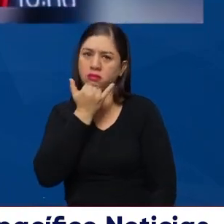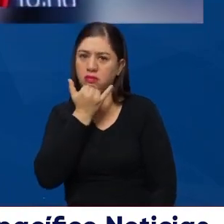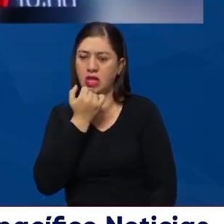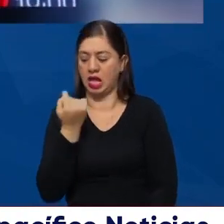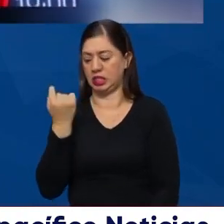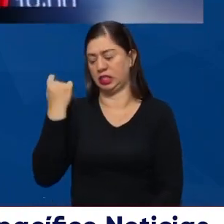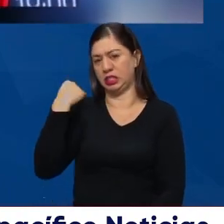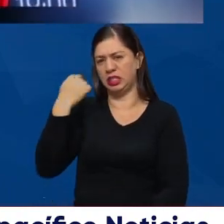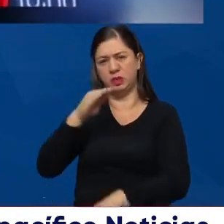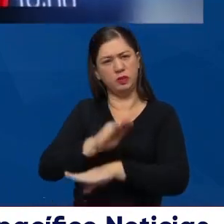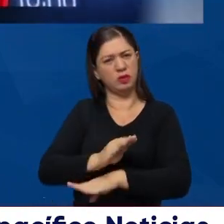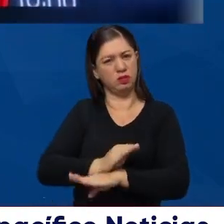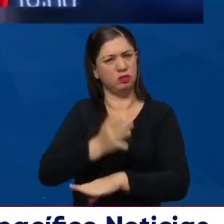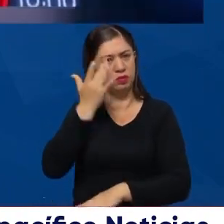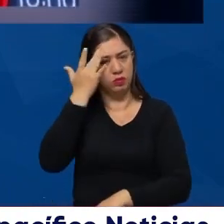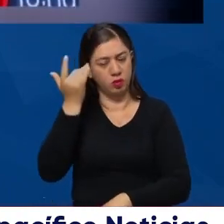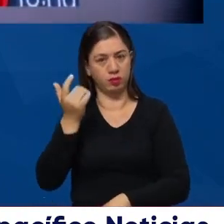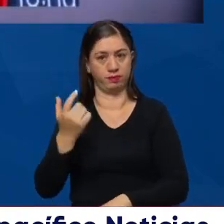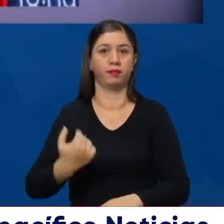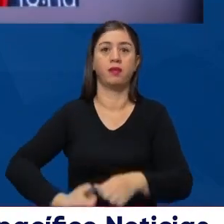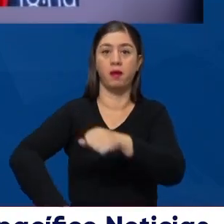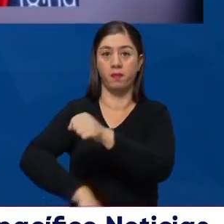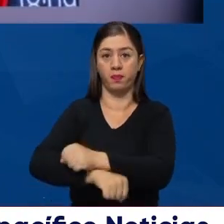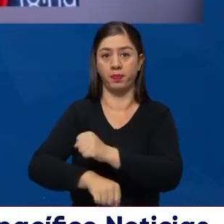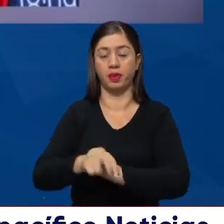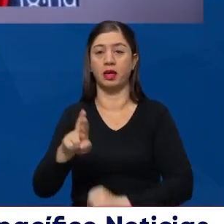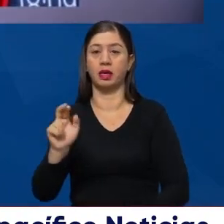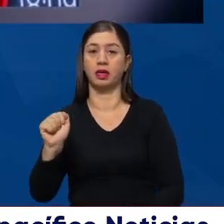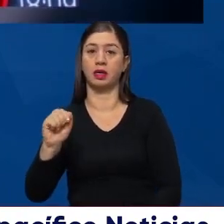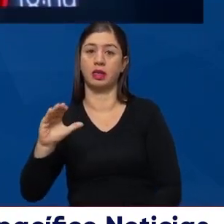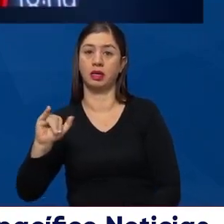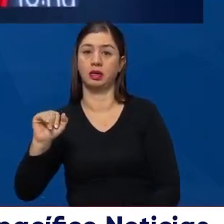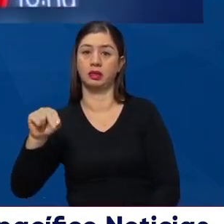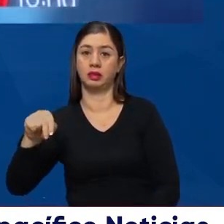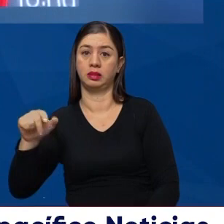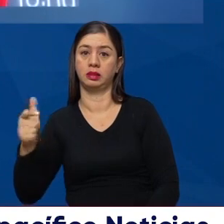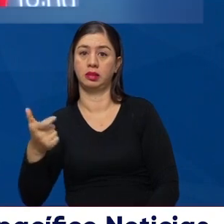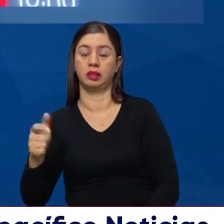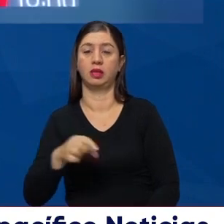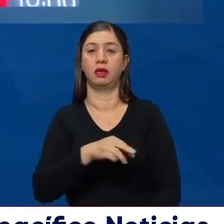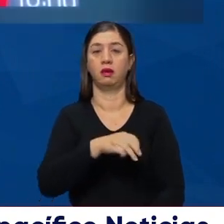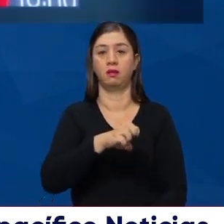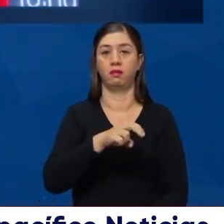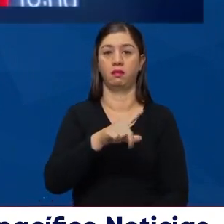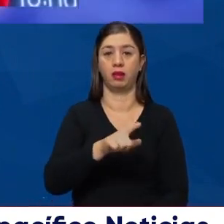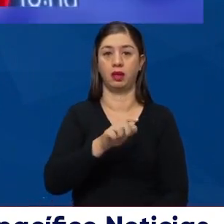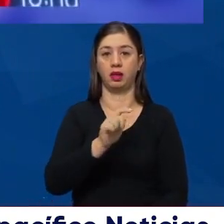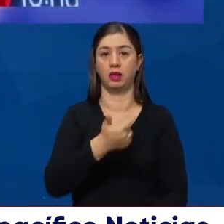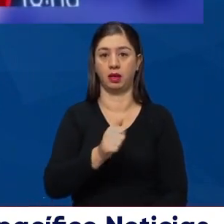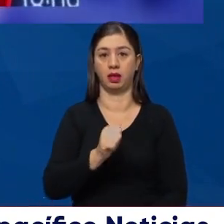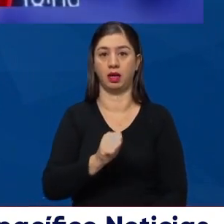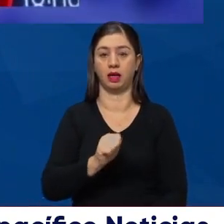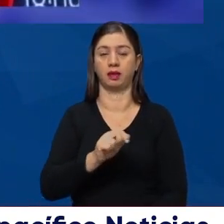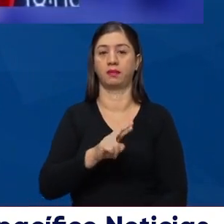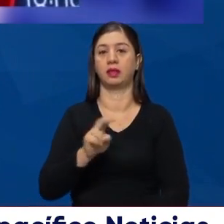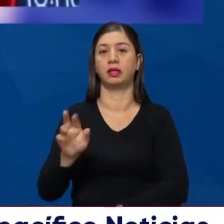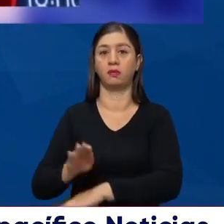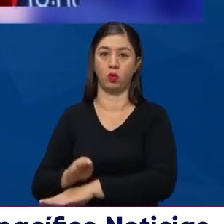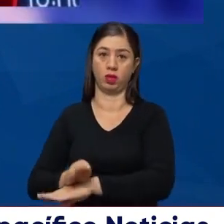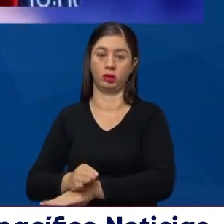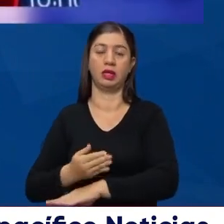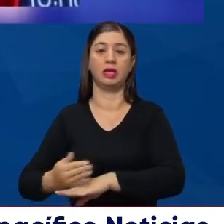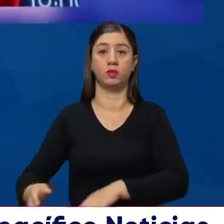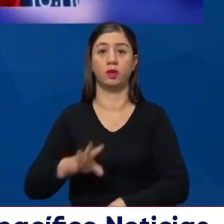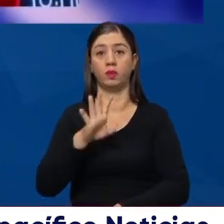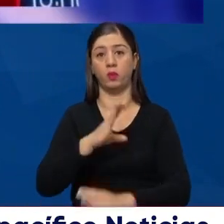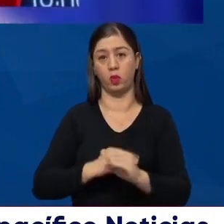de ayer, iban a jugarse el partido de Racing contra Melgar a las 7 de la tarde y Deportivo Cali con Boca a las 9 de la noche.